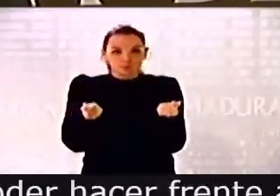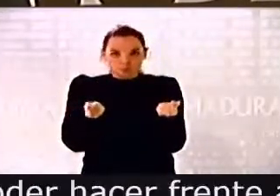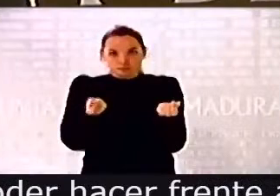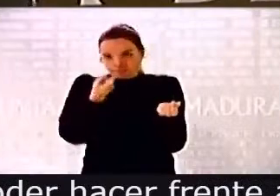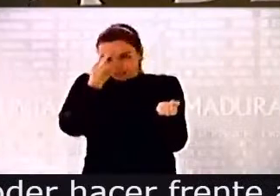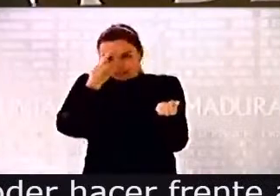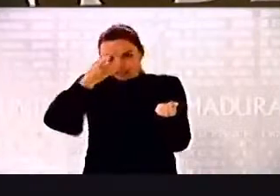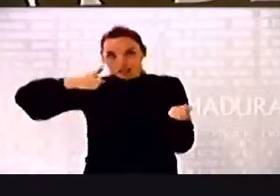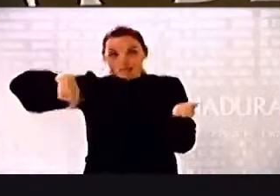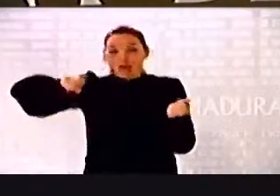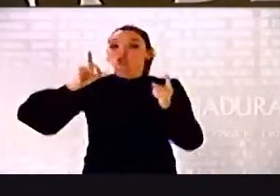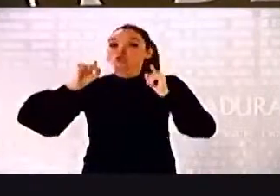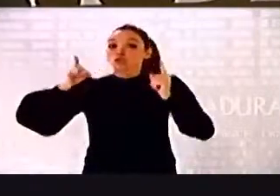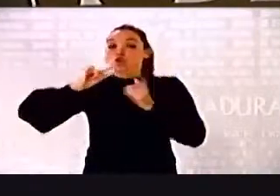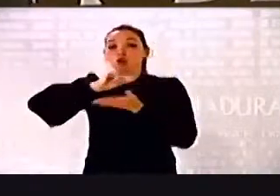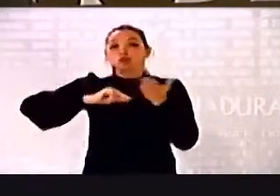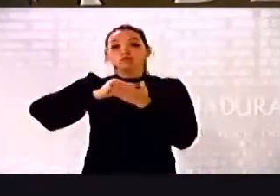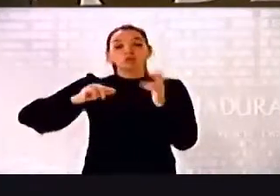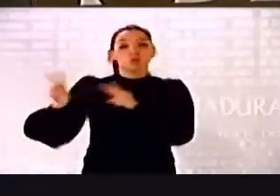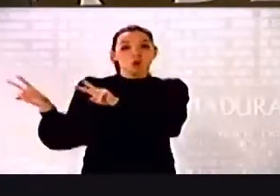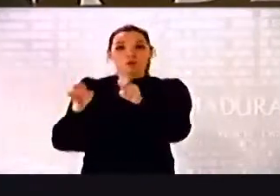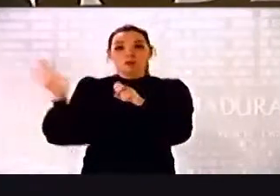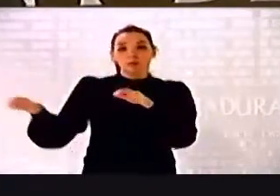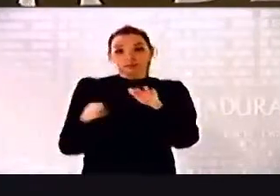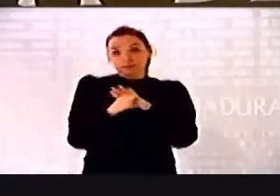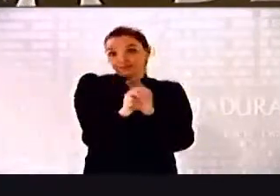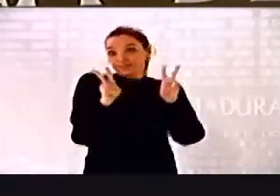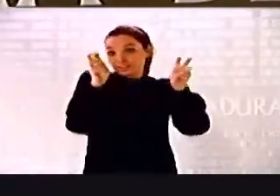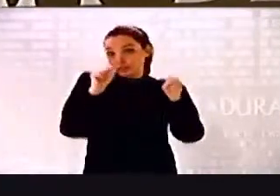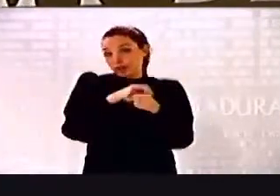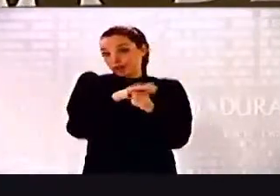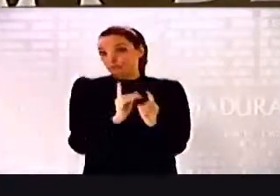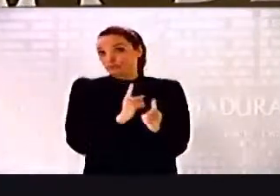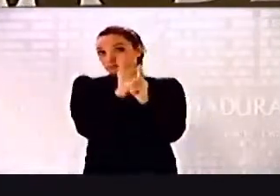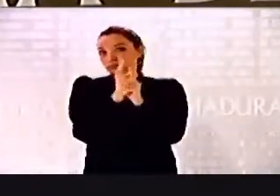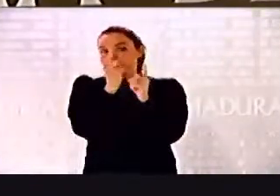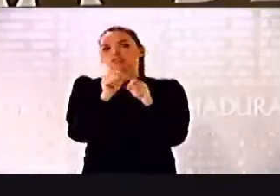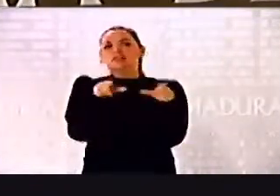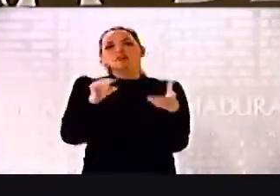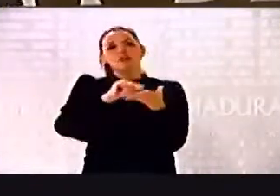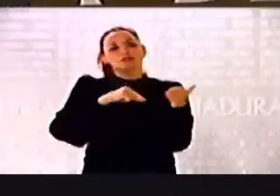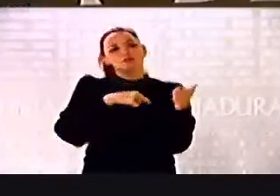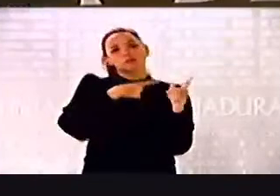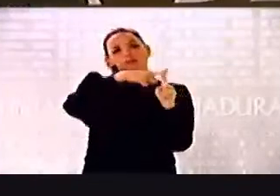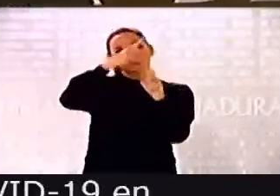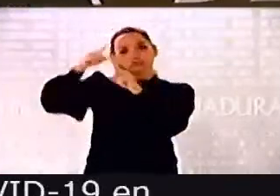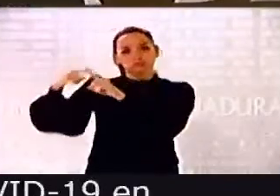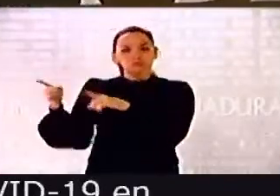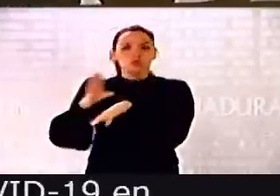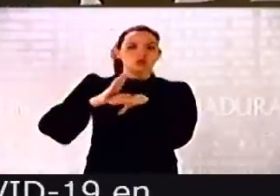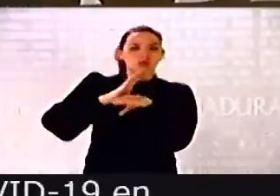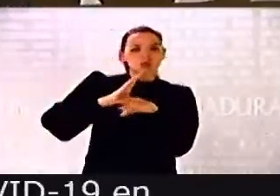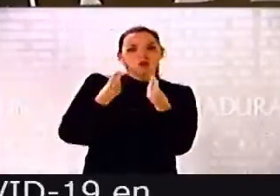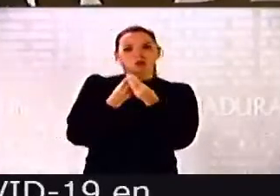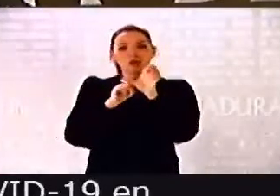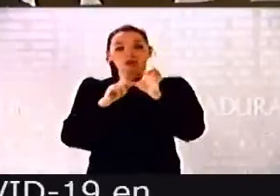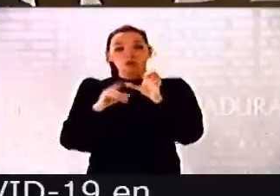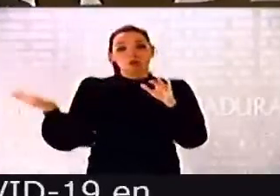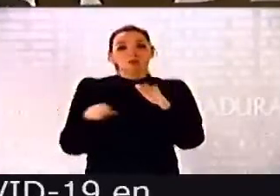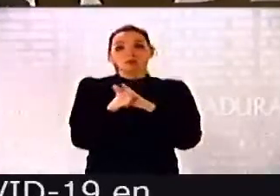Solo en nuevas contrataciones, con motivo de COVID-19, en distintos departamentos y consejerías de la Junta de Extremadura,